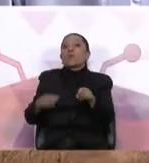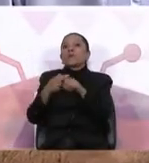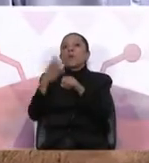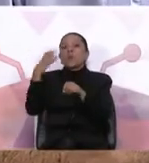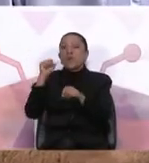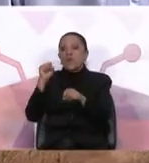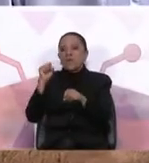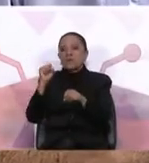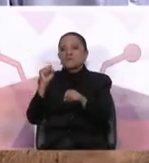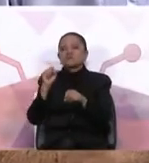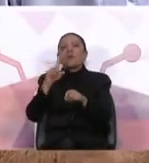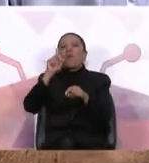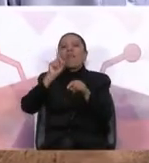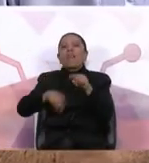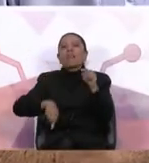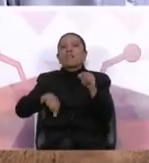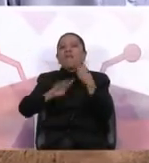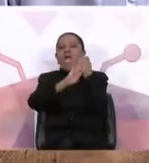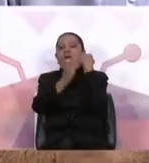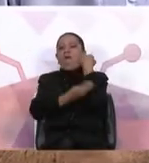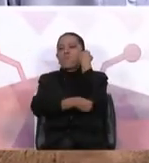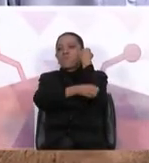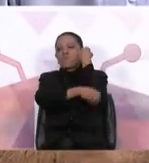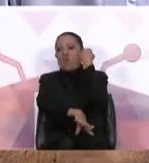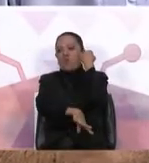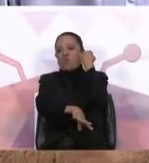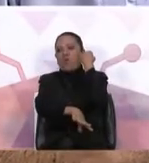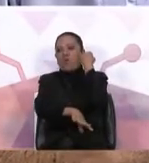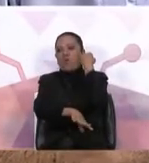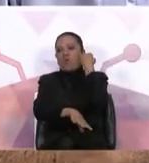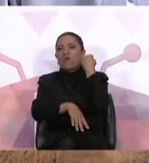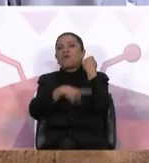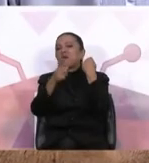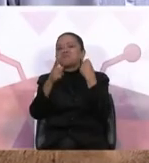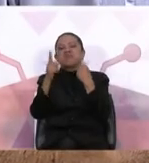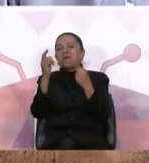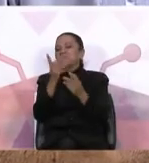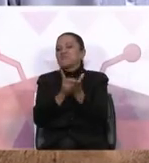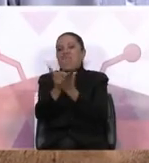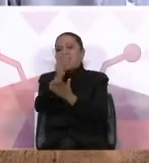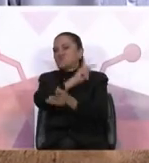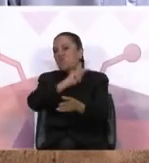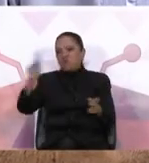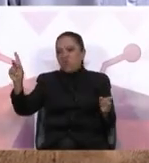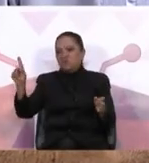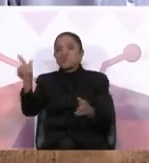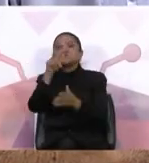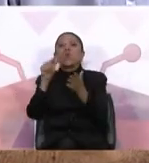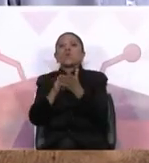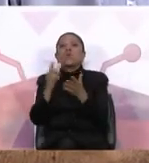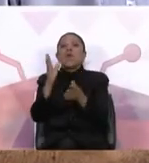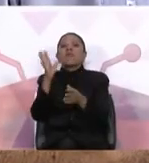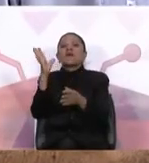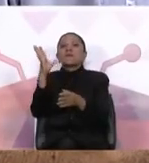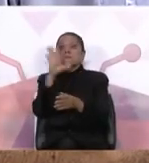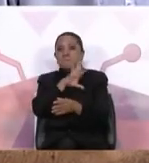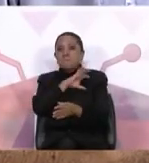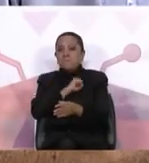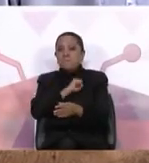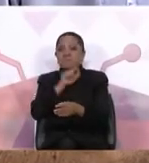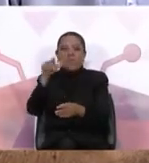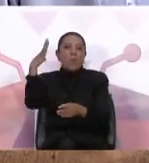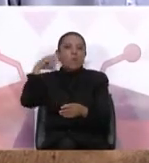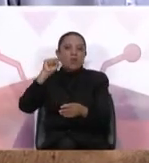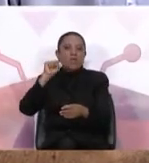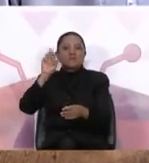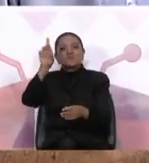aborto todos los derechos para todos su lugar favorito morelos recuerdo de su infancia